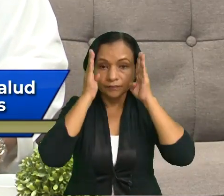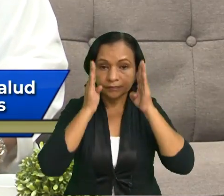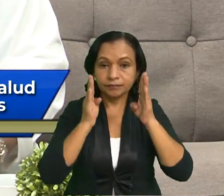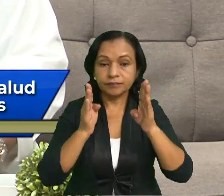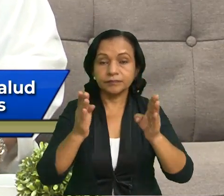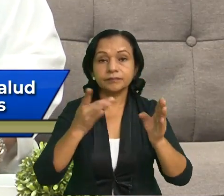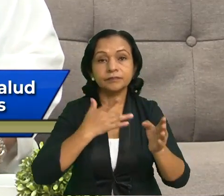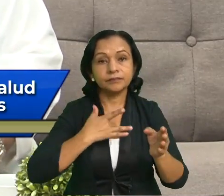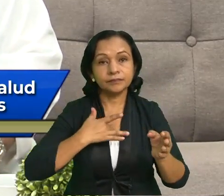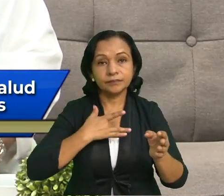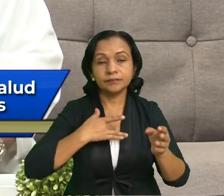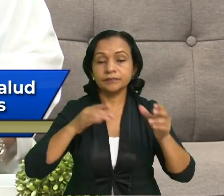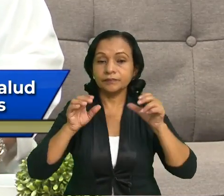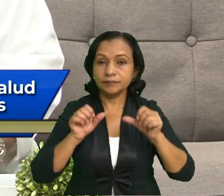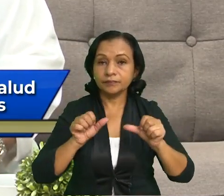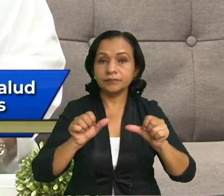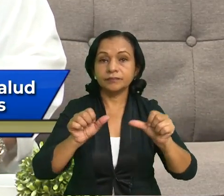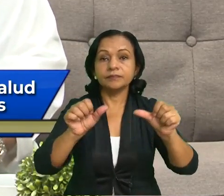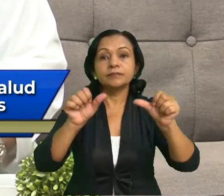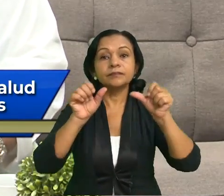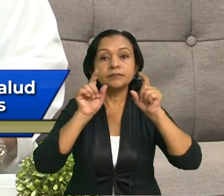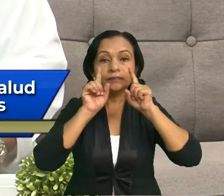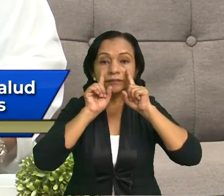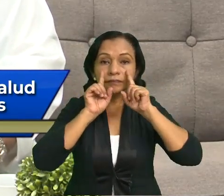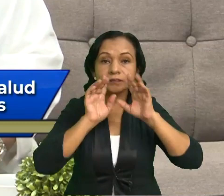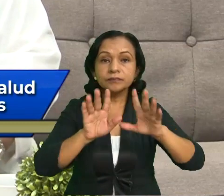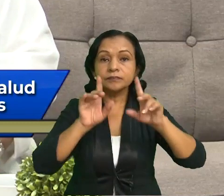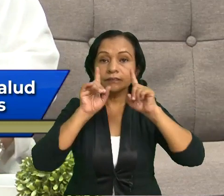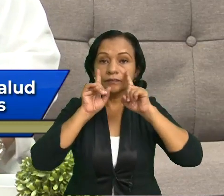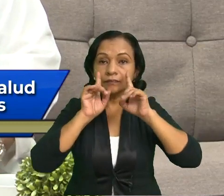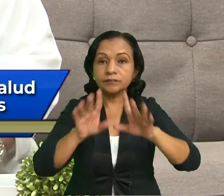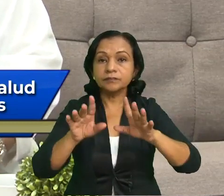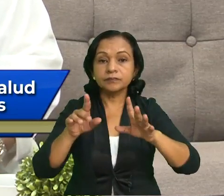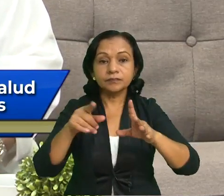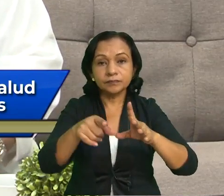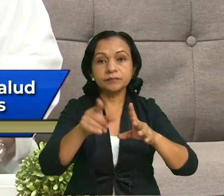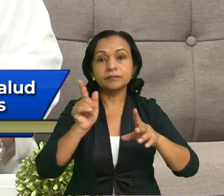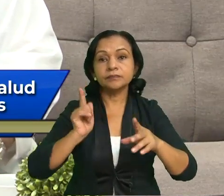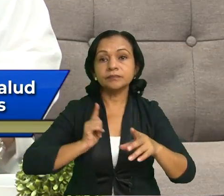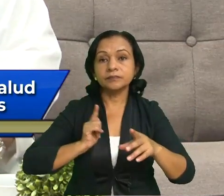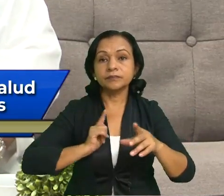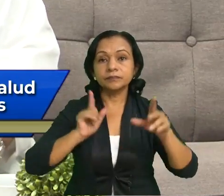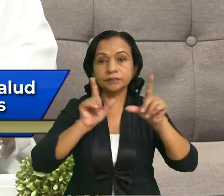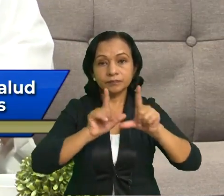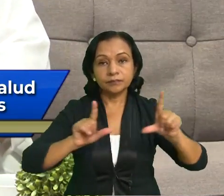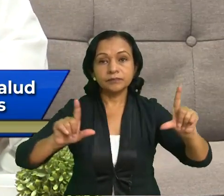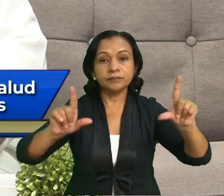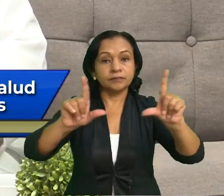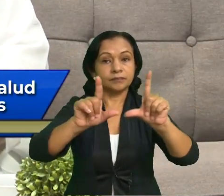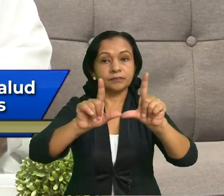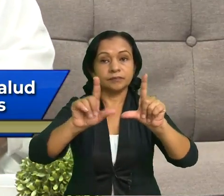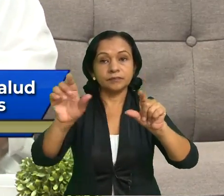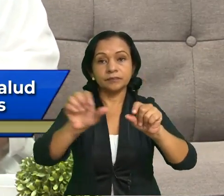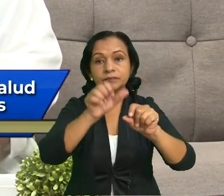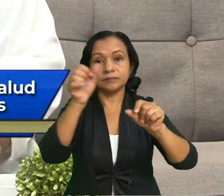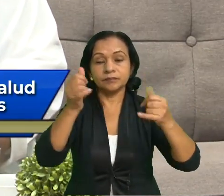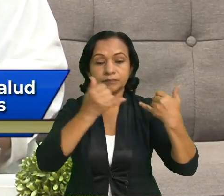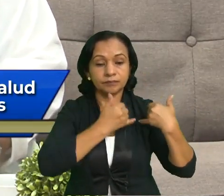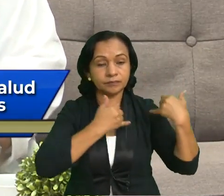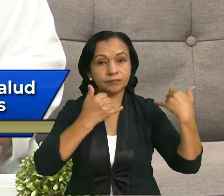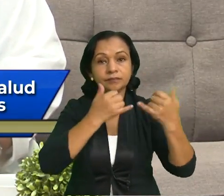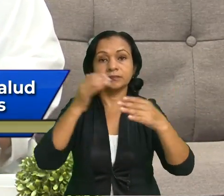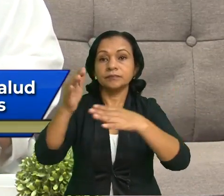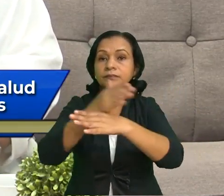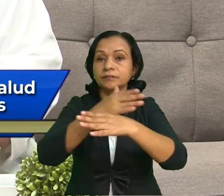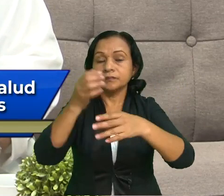requiere y continuar con las medidas preventivas mientras ellos se encuentren en estos lugares y ya la otras instituciones que tienen que